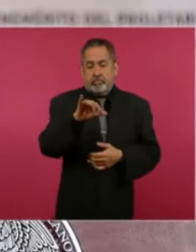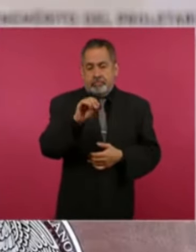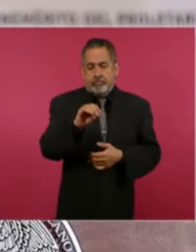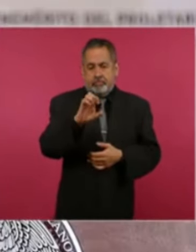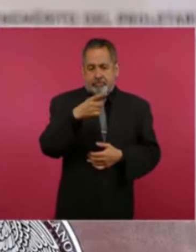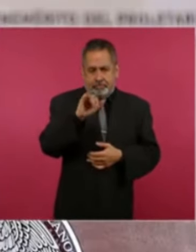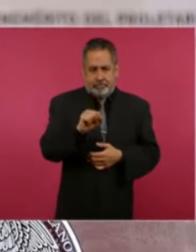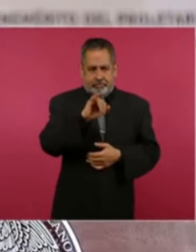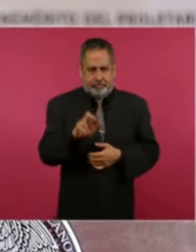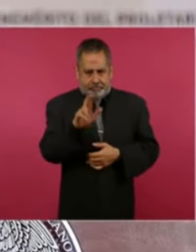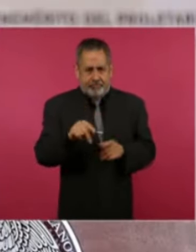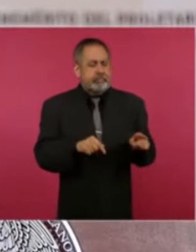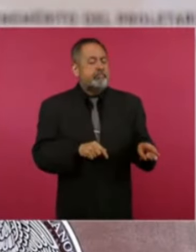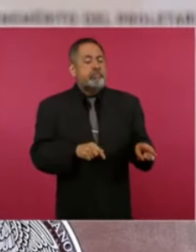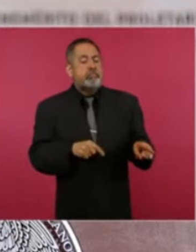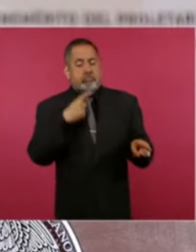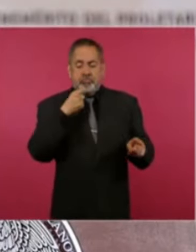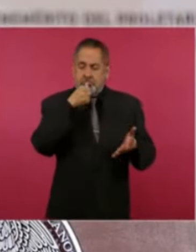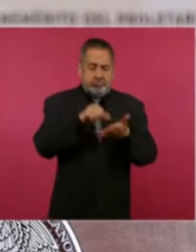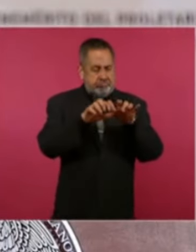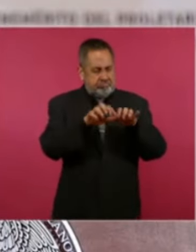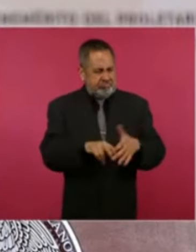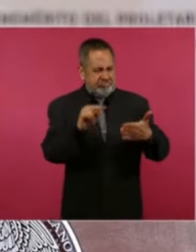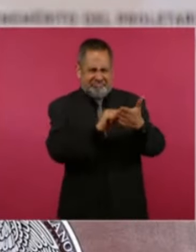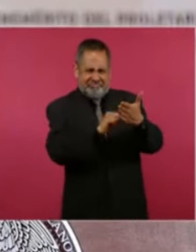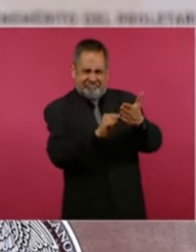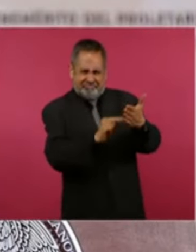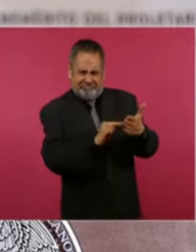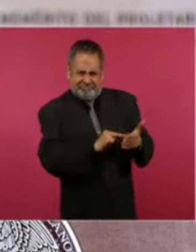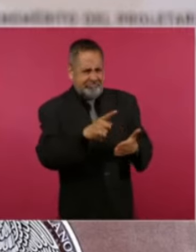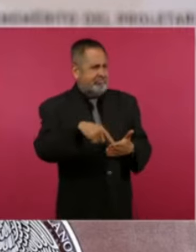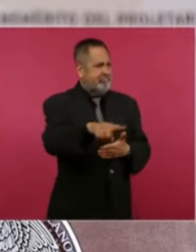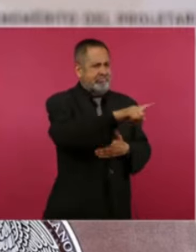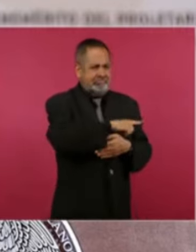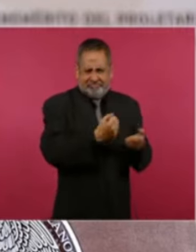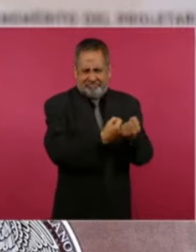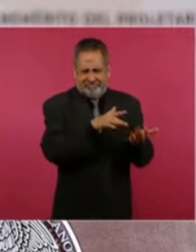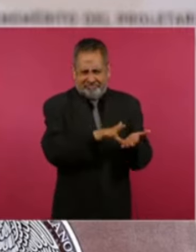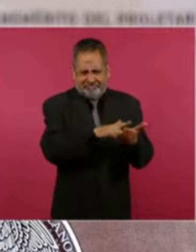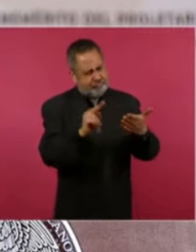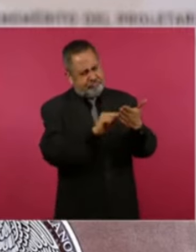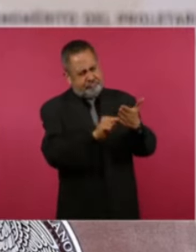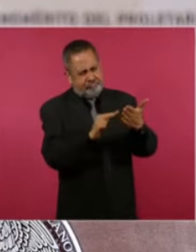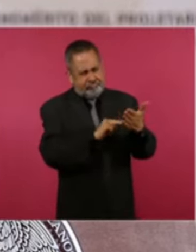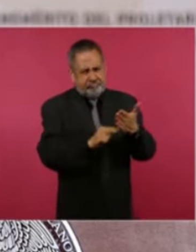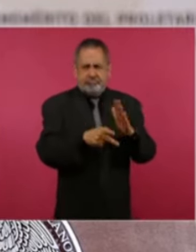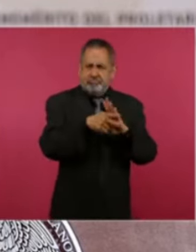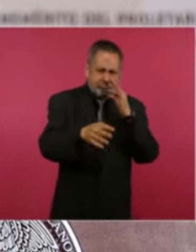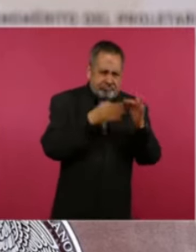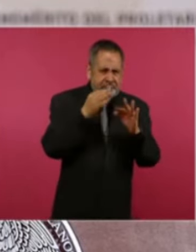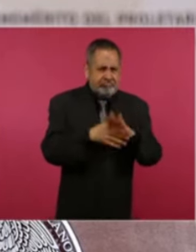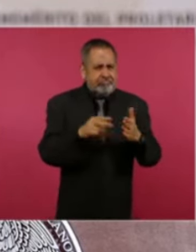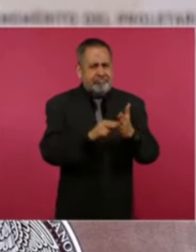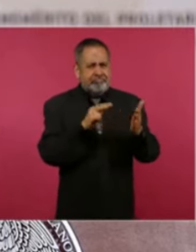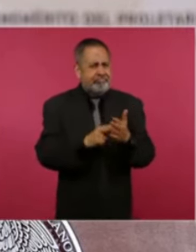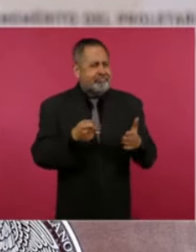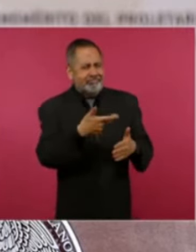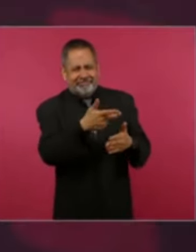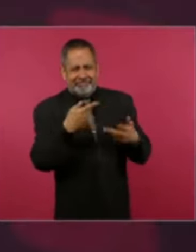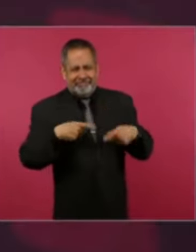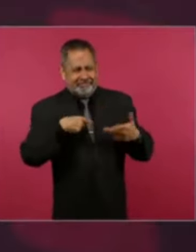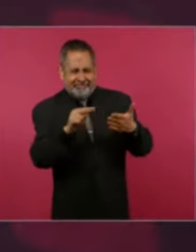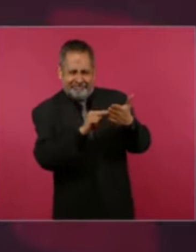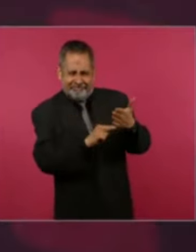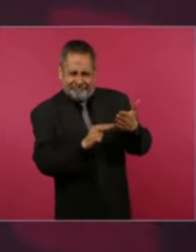Jr., emitió una carta firmada por muchos personajes de la oposición, periodistas, los que llamamos